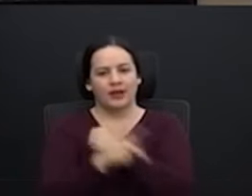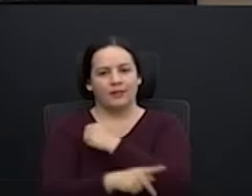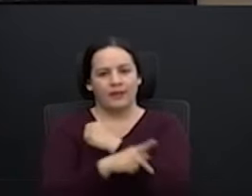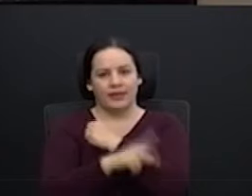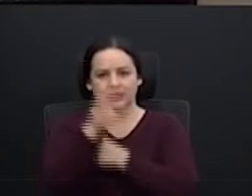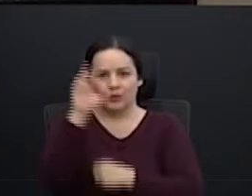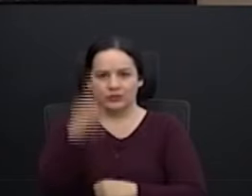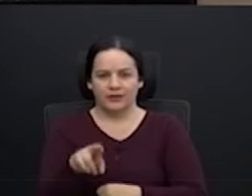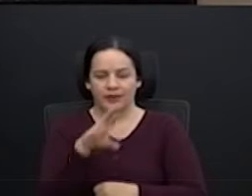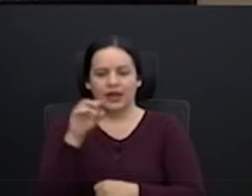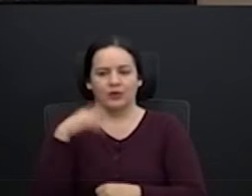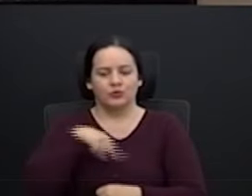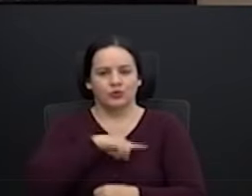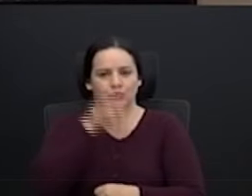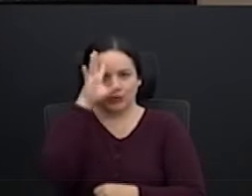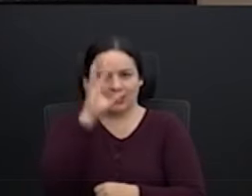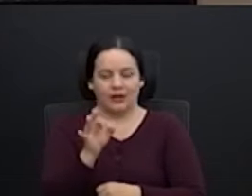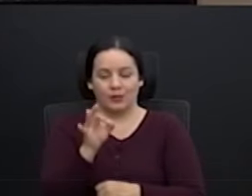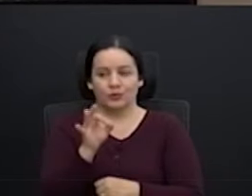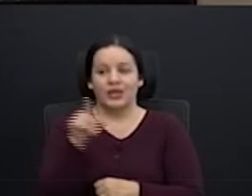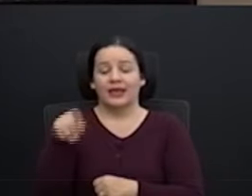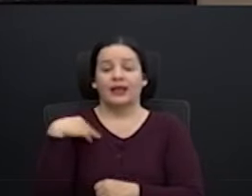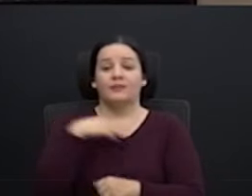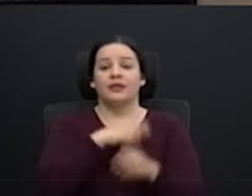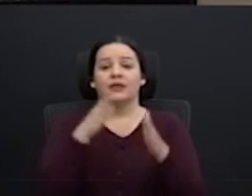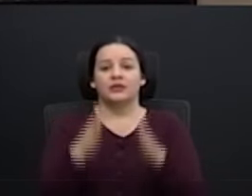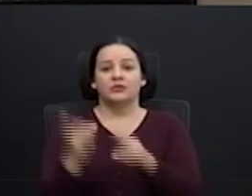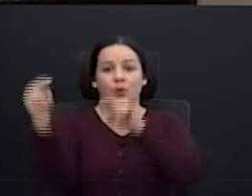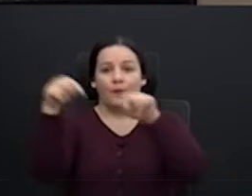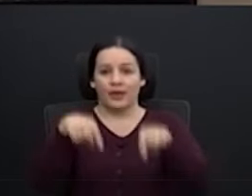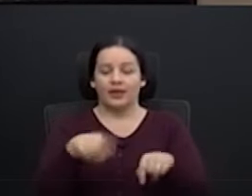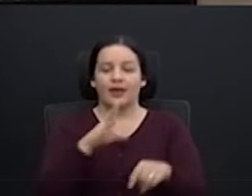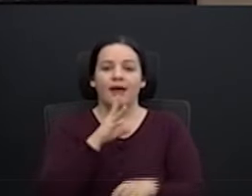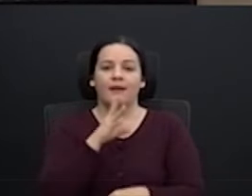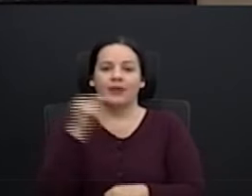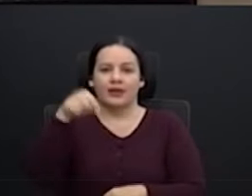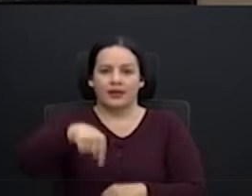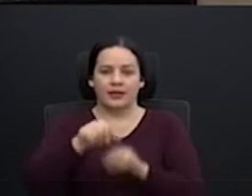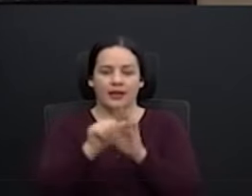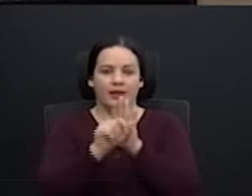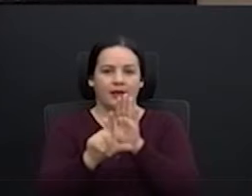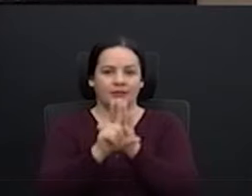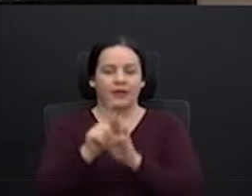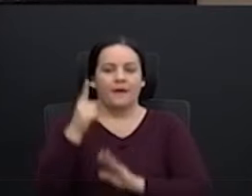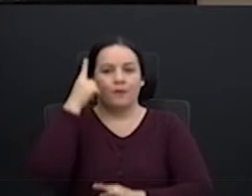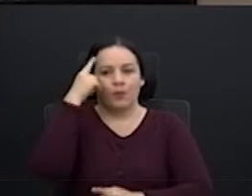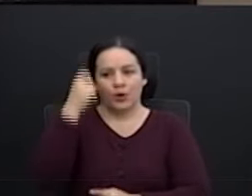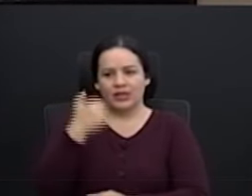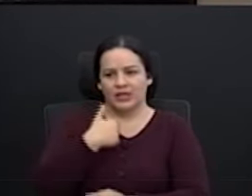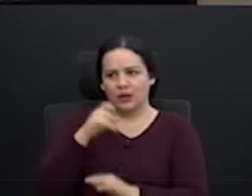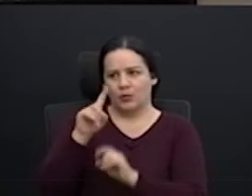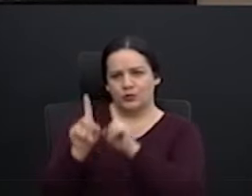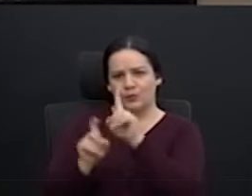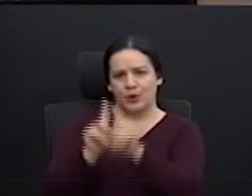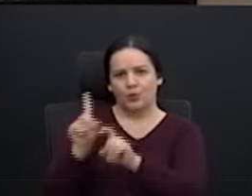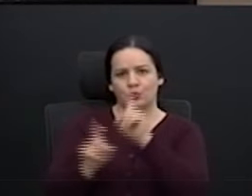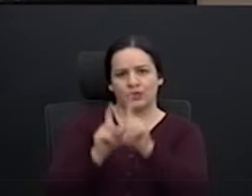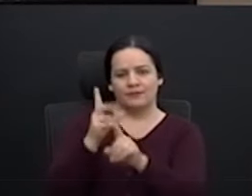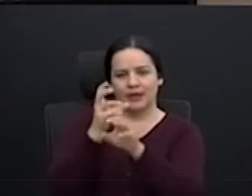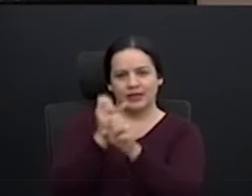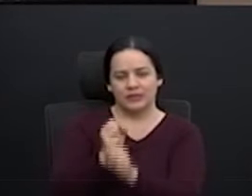creemos fundamental que el señor ministro comparezca ante el plenario legislativo, porque tenemos muchas preguntas para formularle